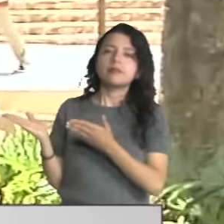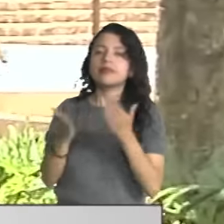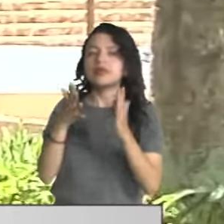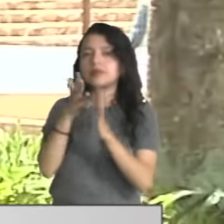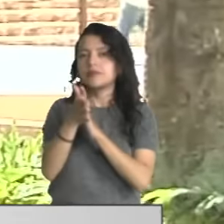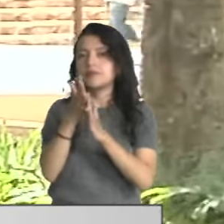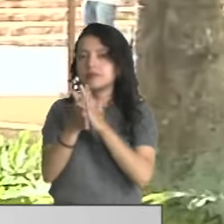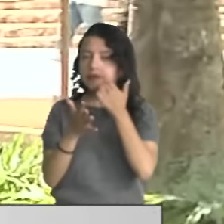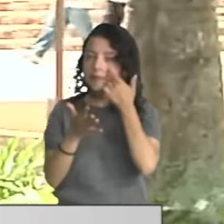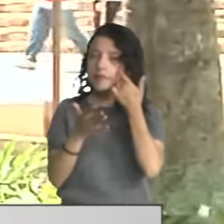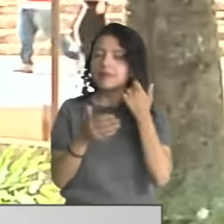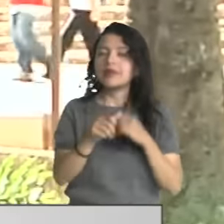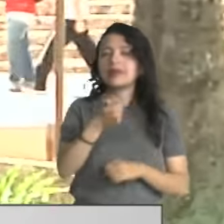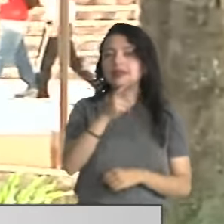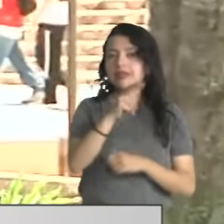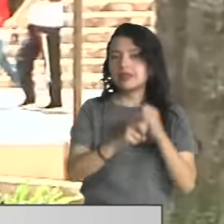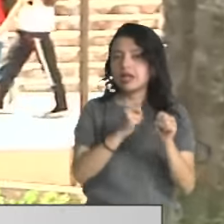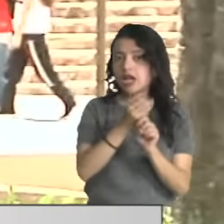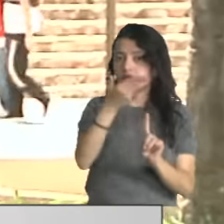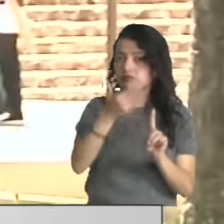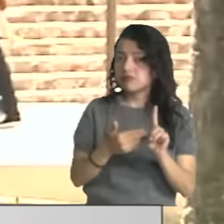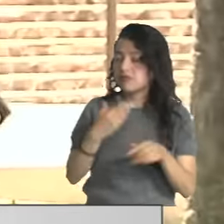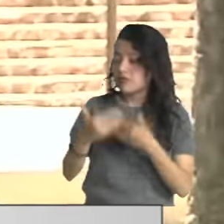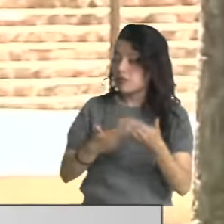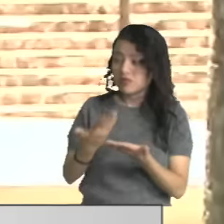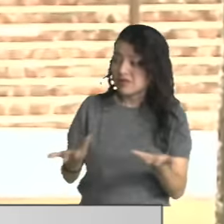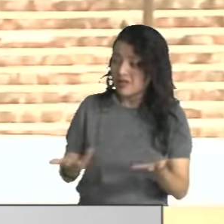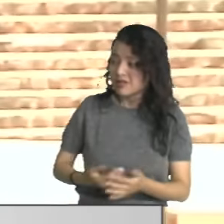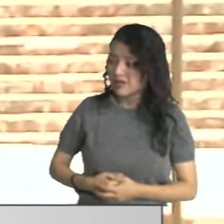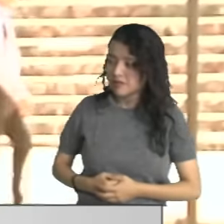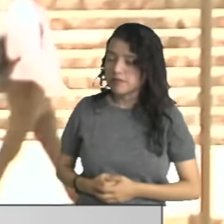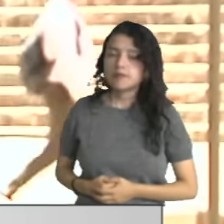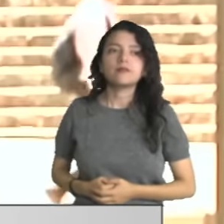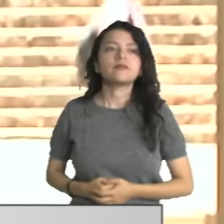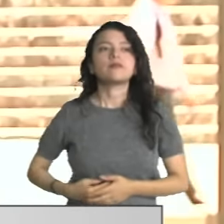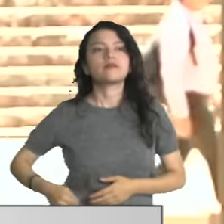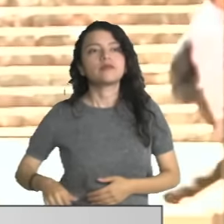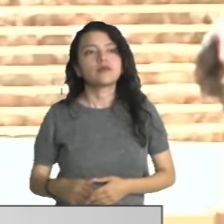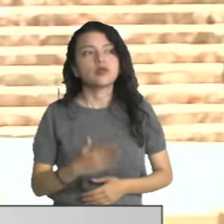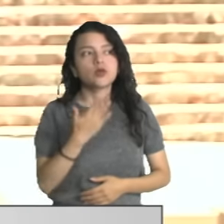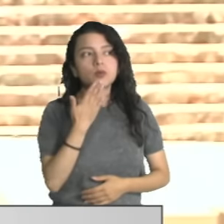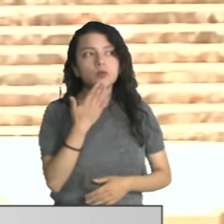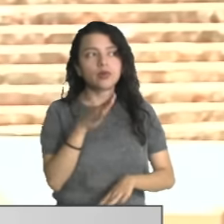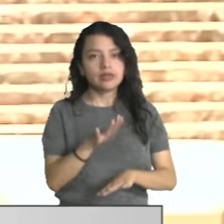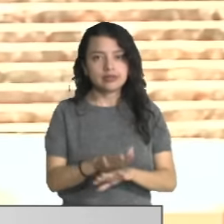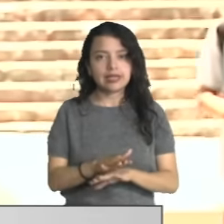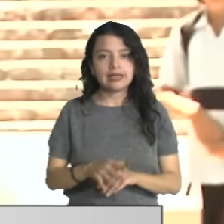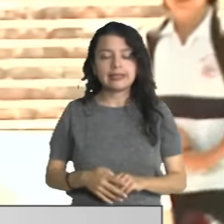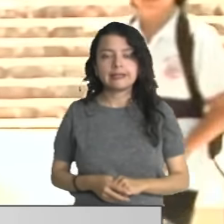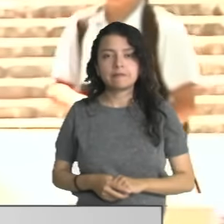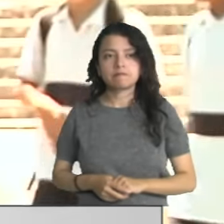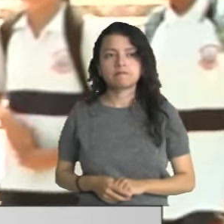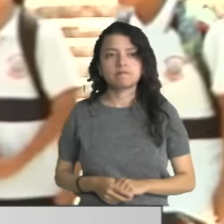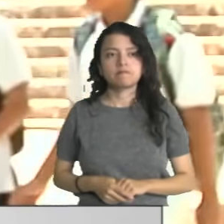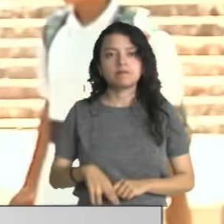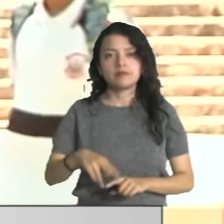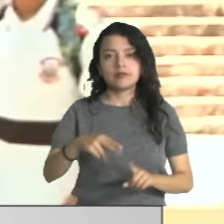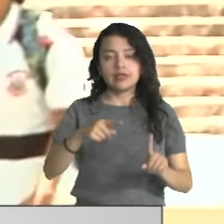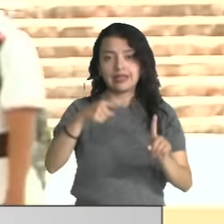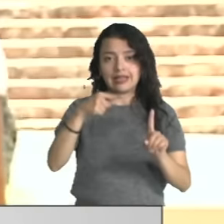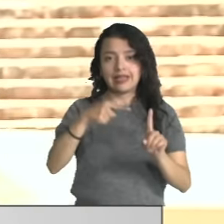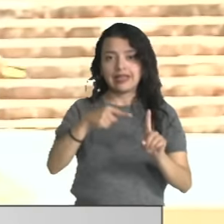¿Qué ocurrió con el menor de 17 años? ¿Cuál es el procedimiento? Bueno, buenas tardes. El menor es puesto